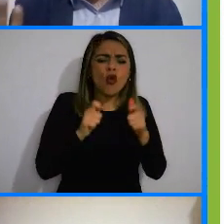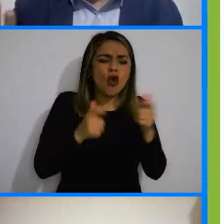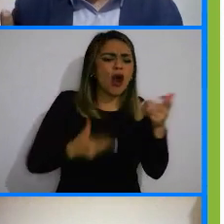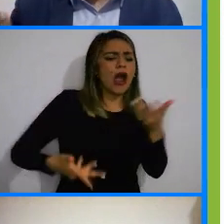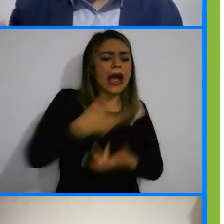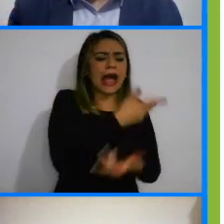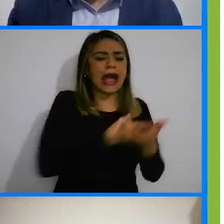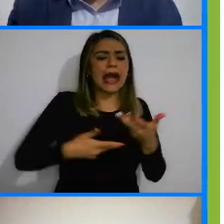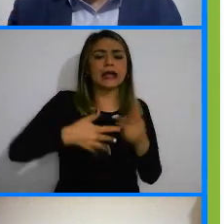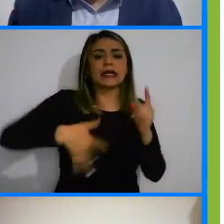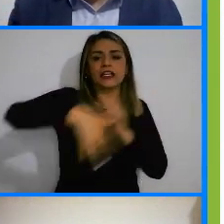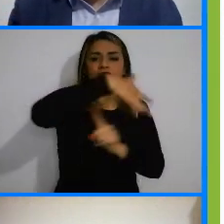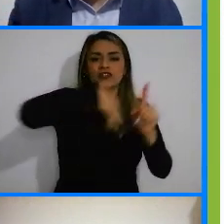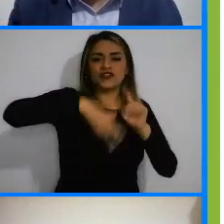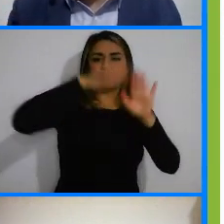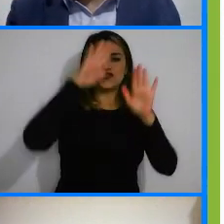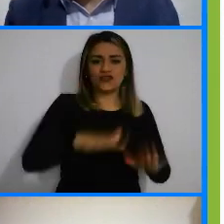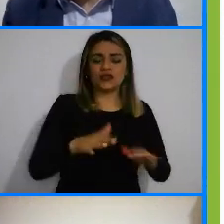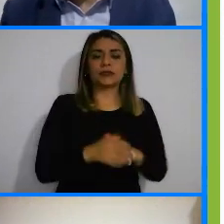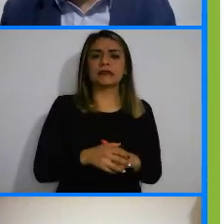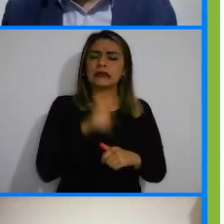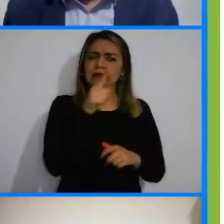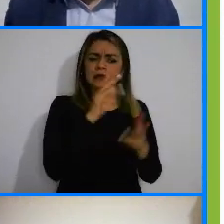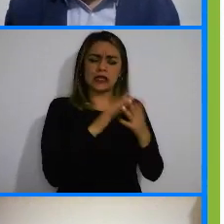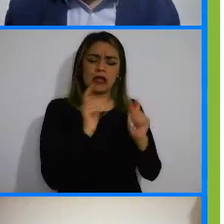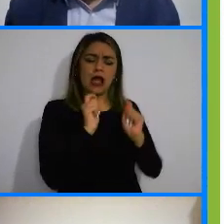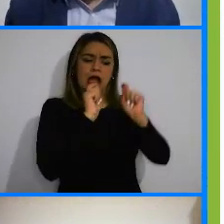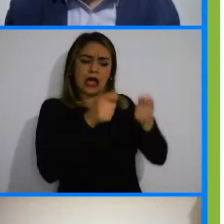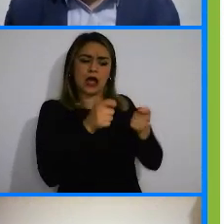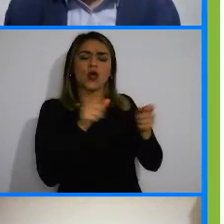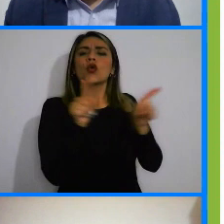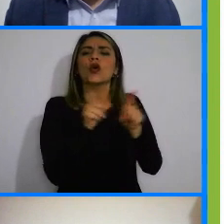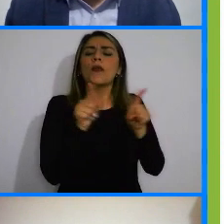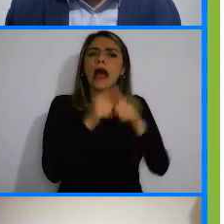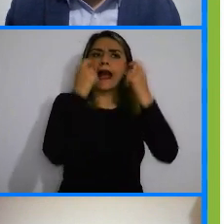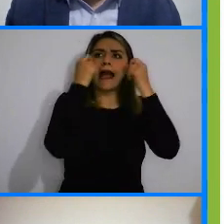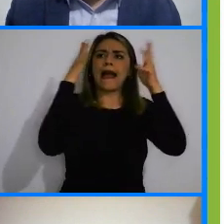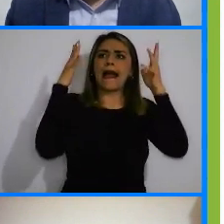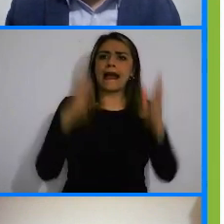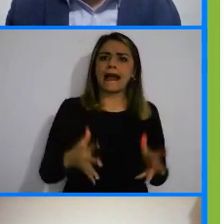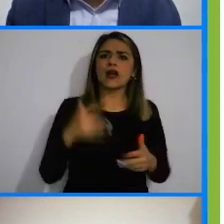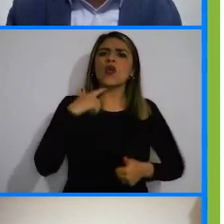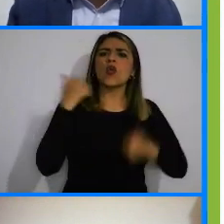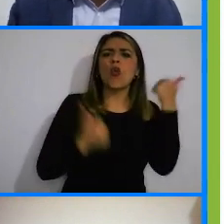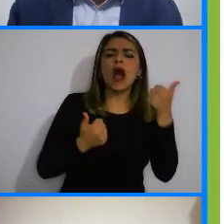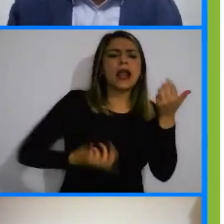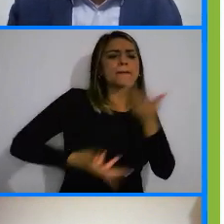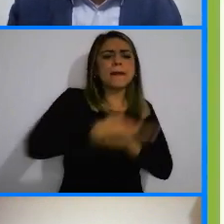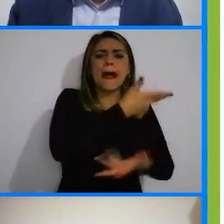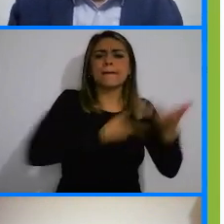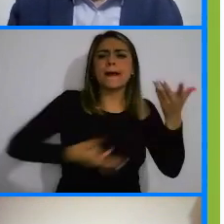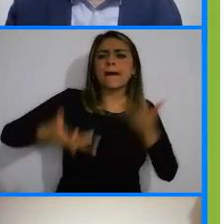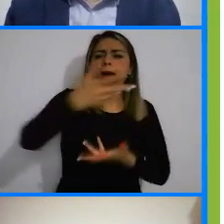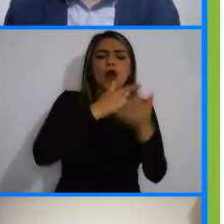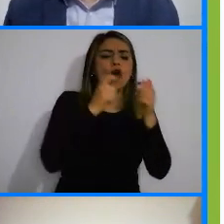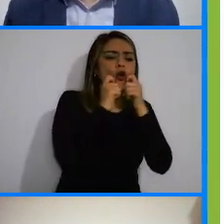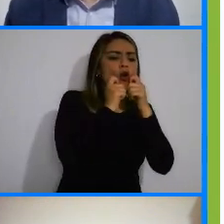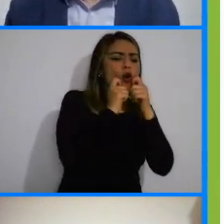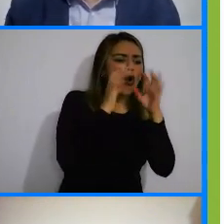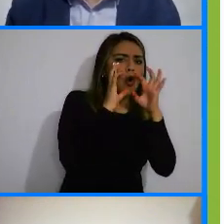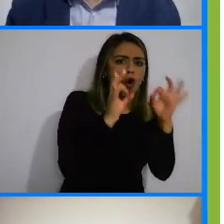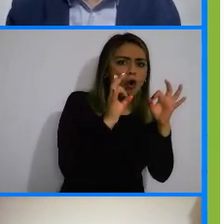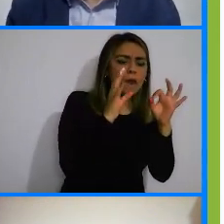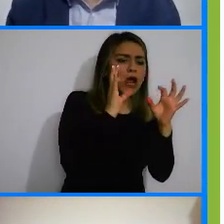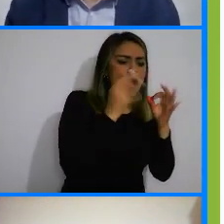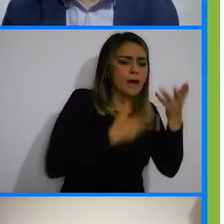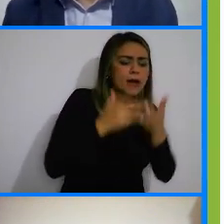entorno? ¿Sí? No, y le deja la tareita de entender cuál es la interacción del hombre en su